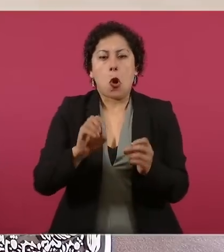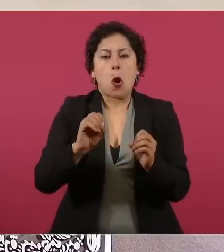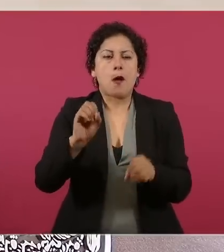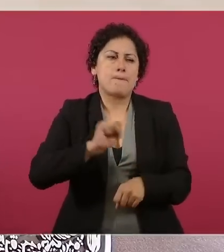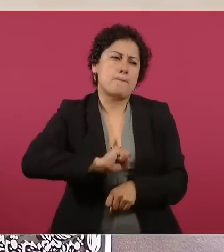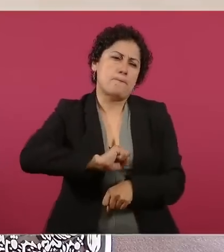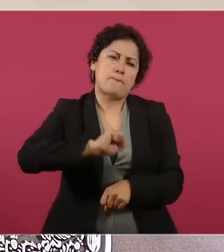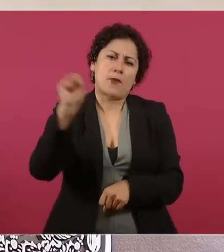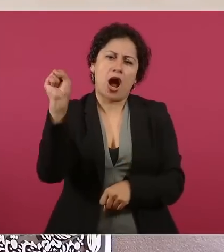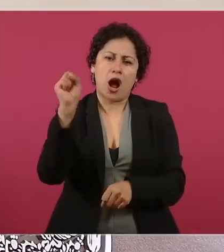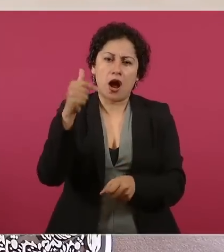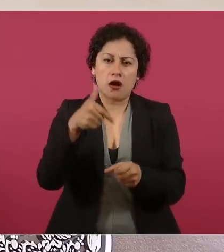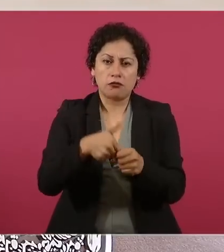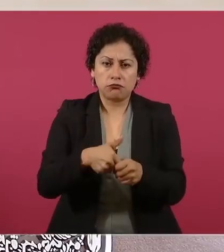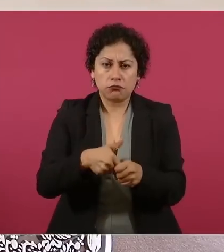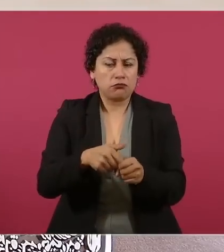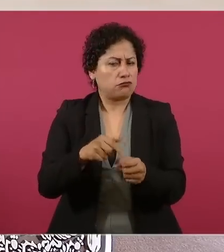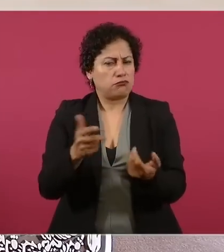precio de la luz.